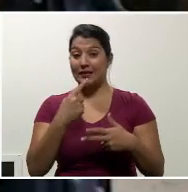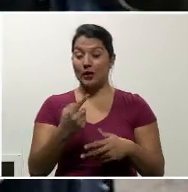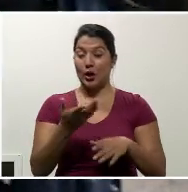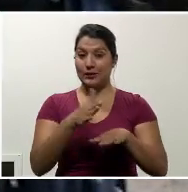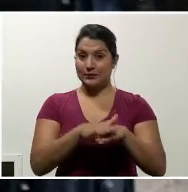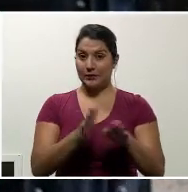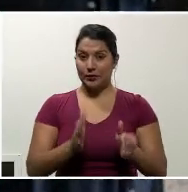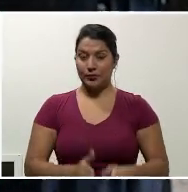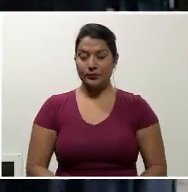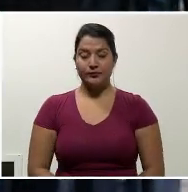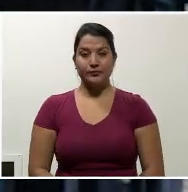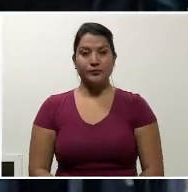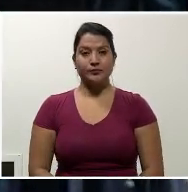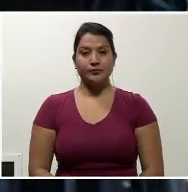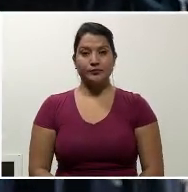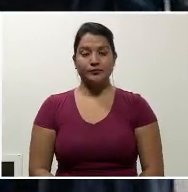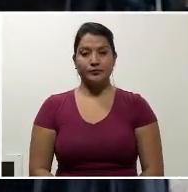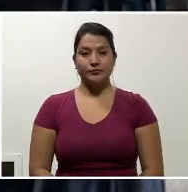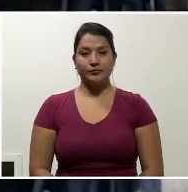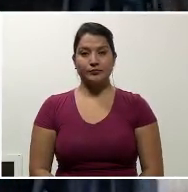experto.